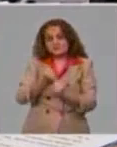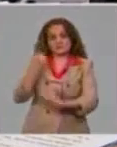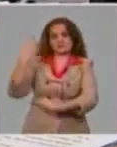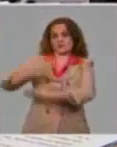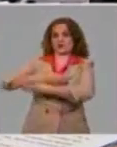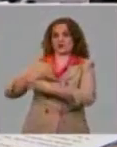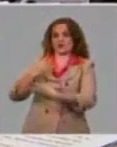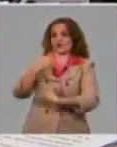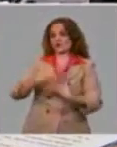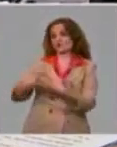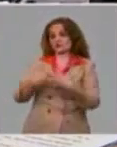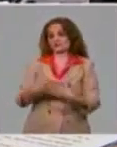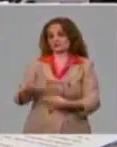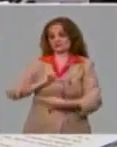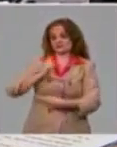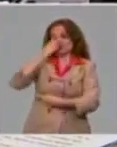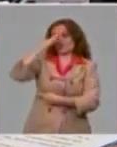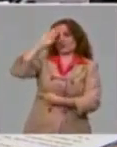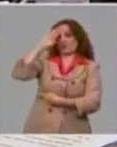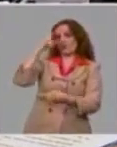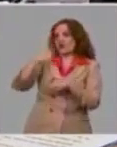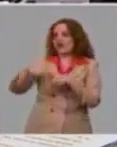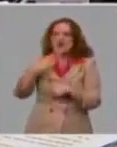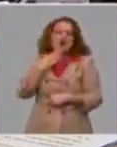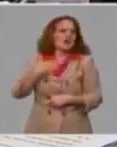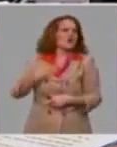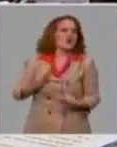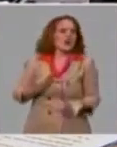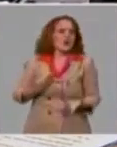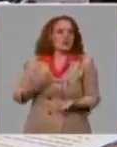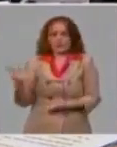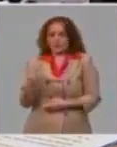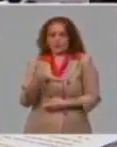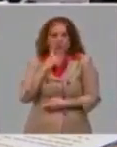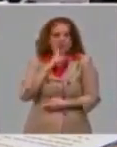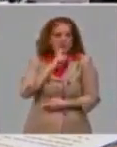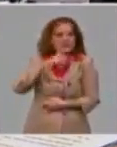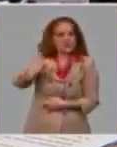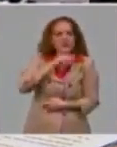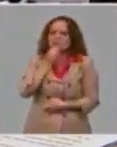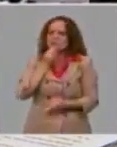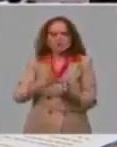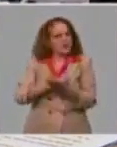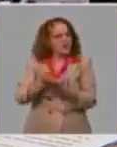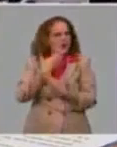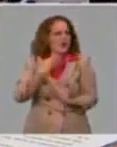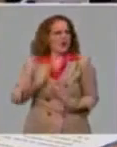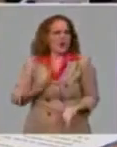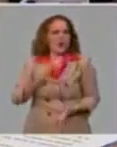ha trabajado entonces para poder ampliar, garantizar el tema de la producción de